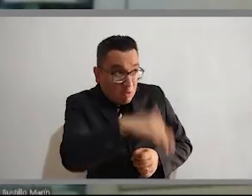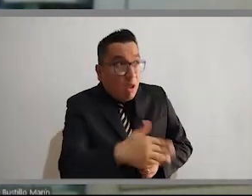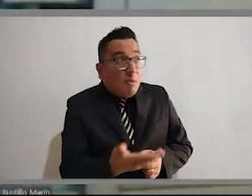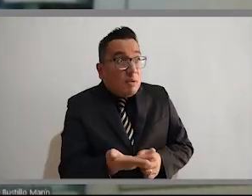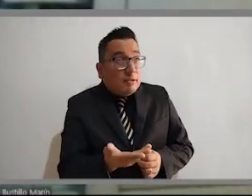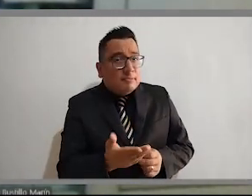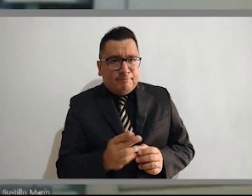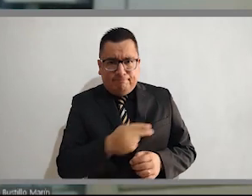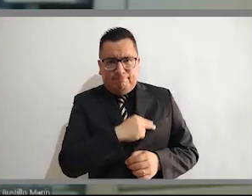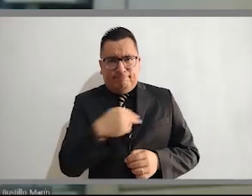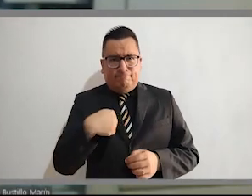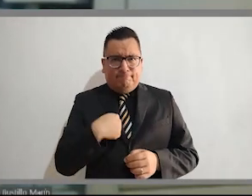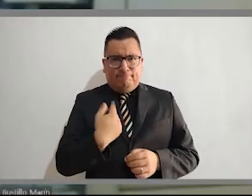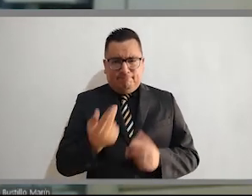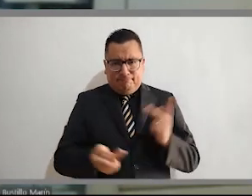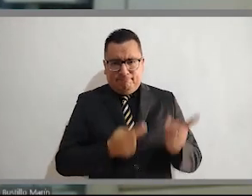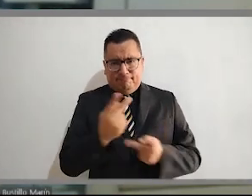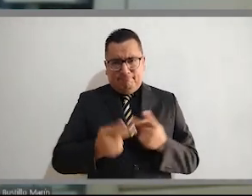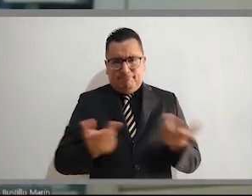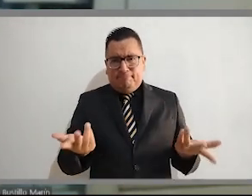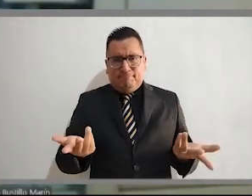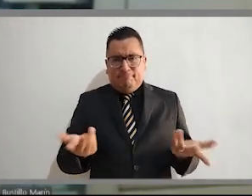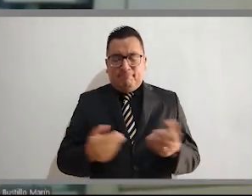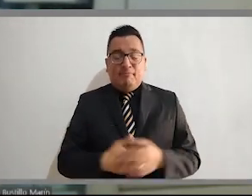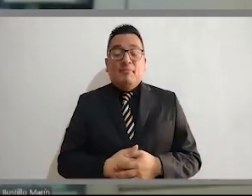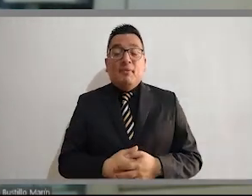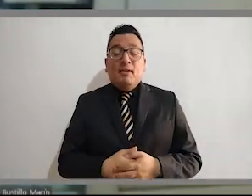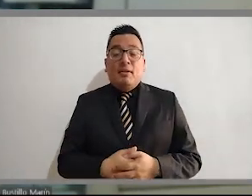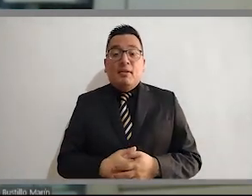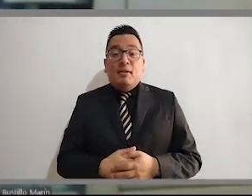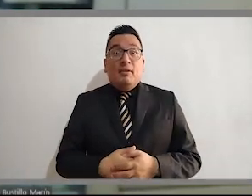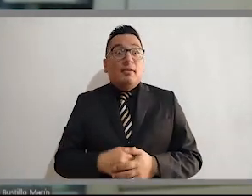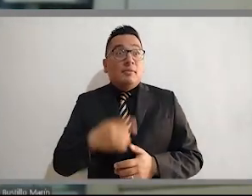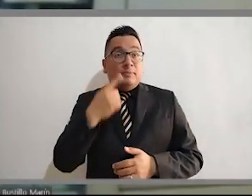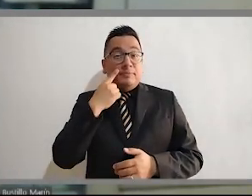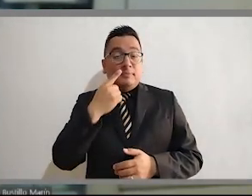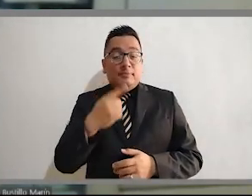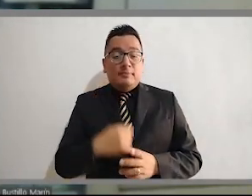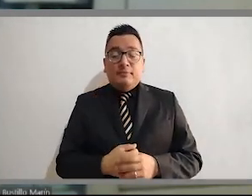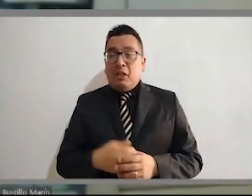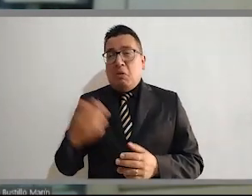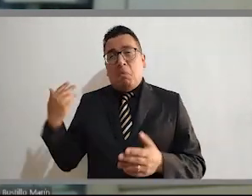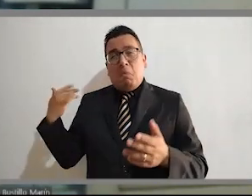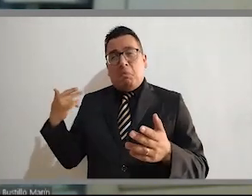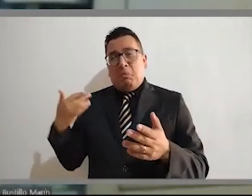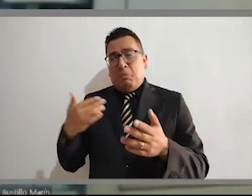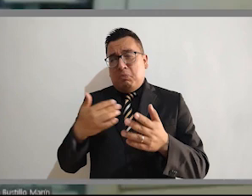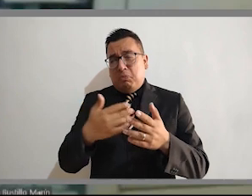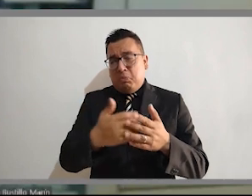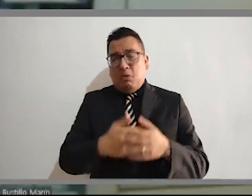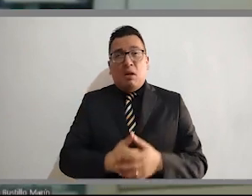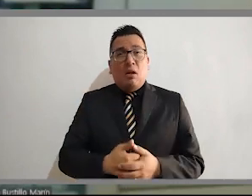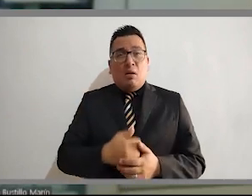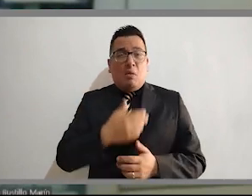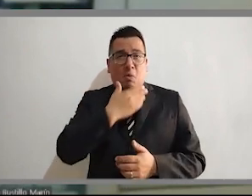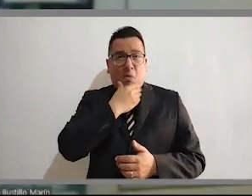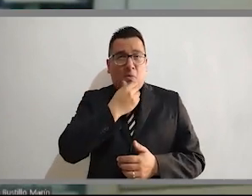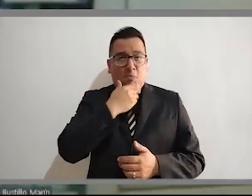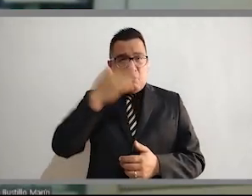de gobierno, a partir de estar en la función pública, los hombres se